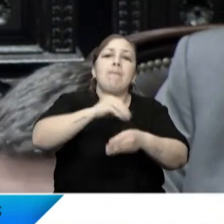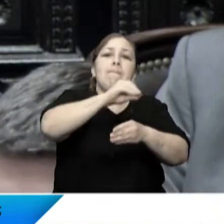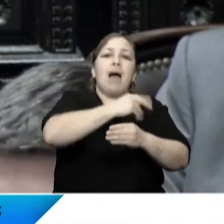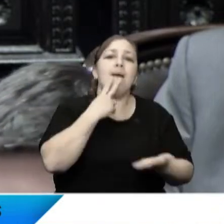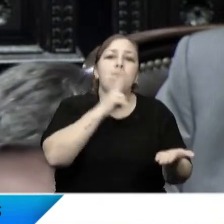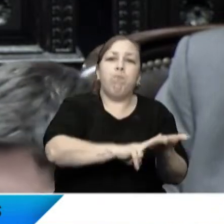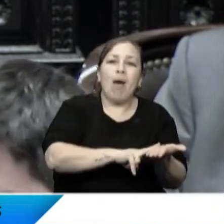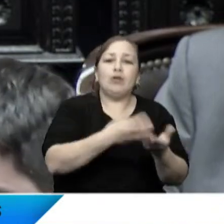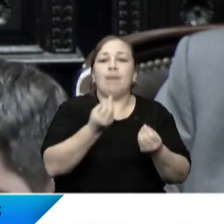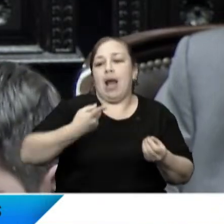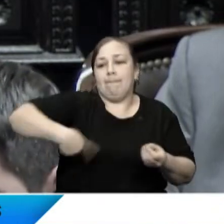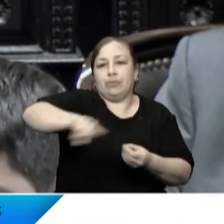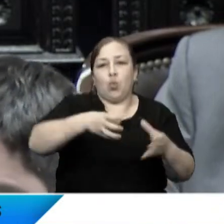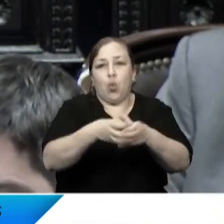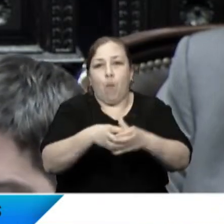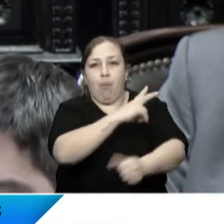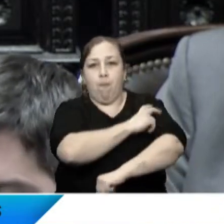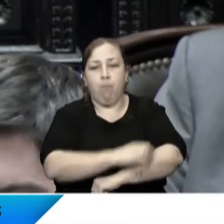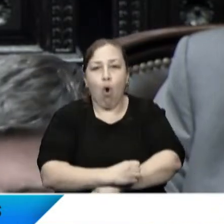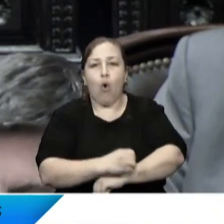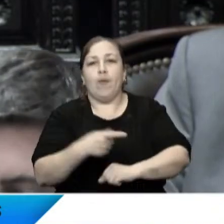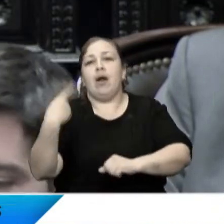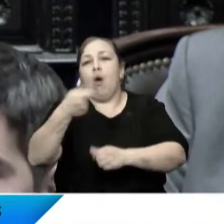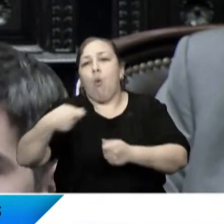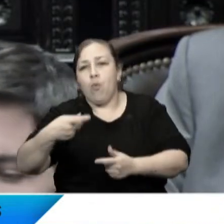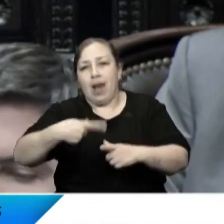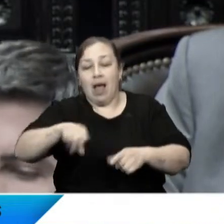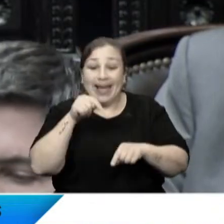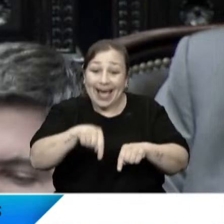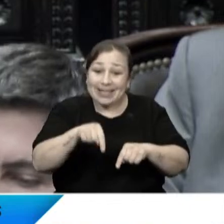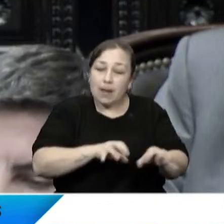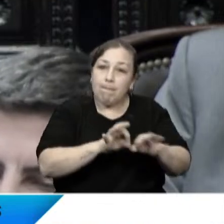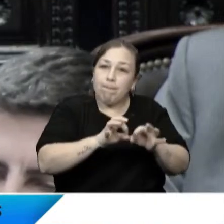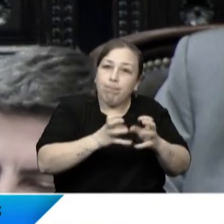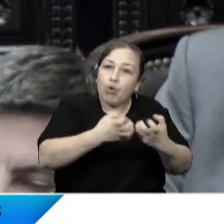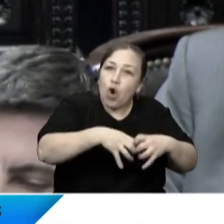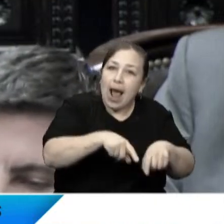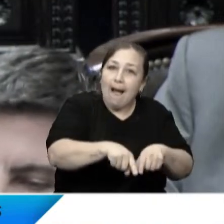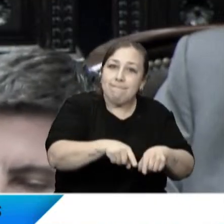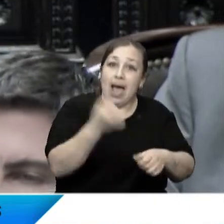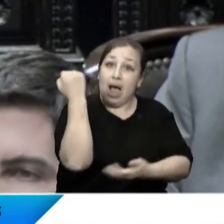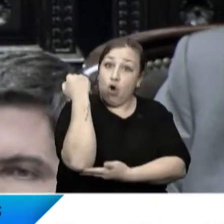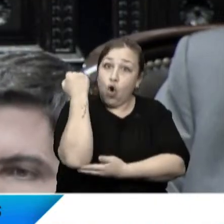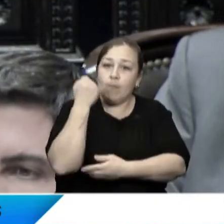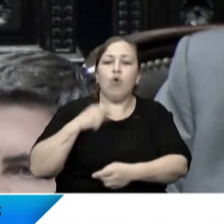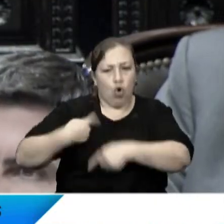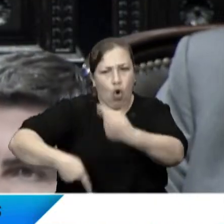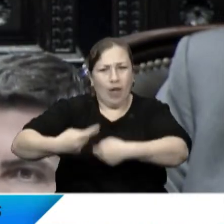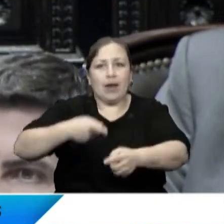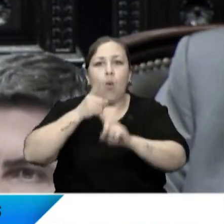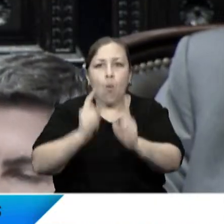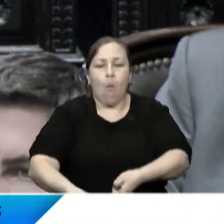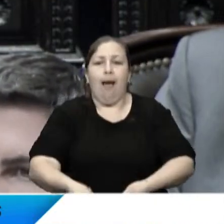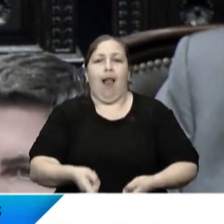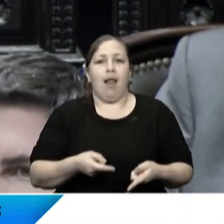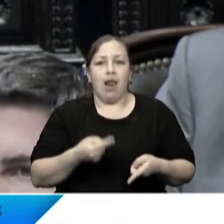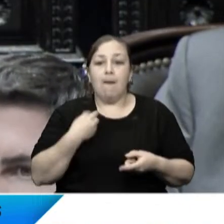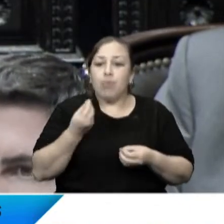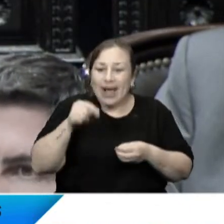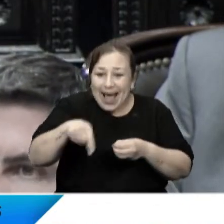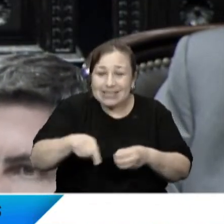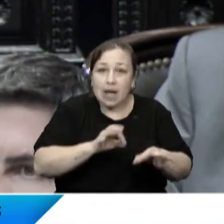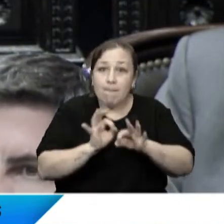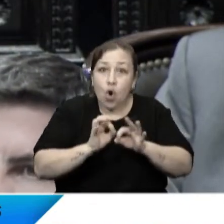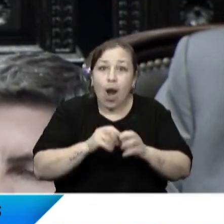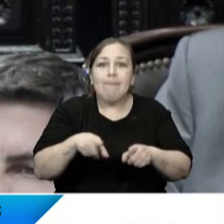para los jubilados, para los beneficiarios del plan. Este programa económico va a seguir hasta las últimas consecuencias porque es el